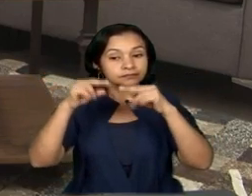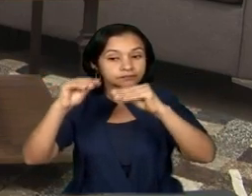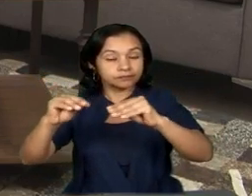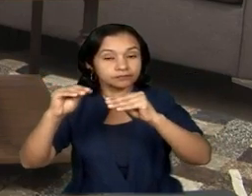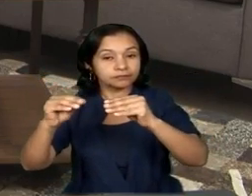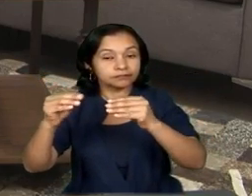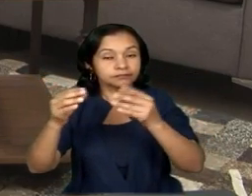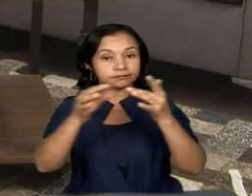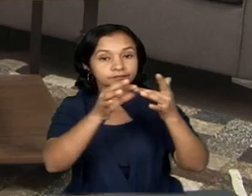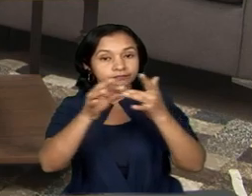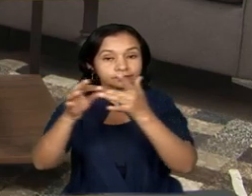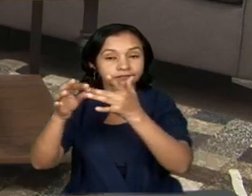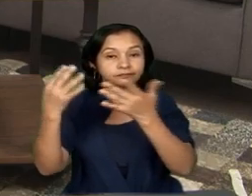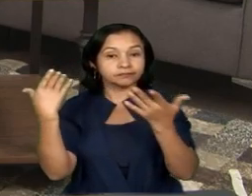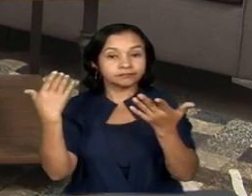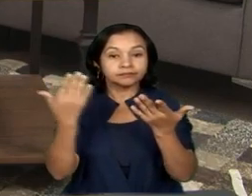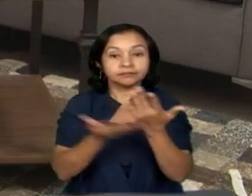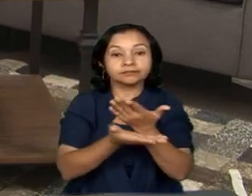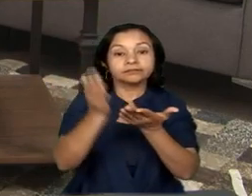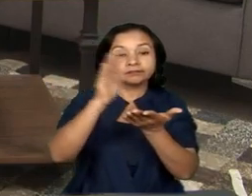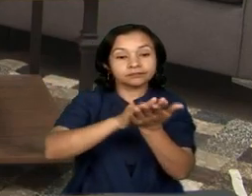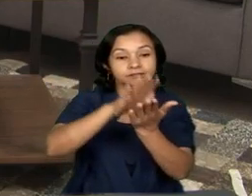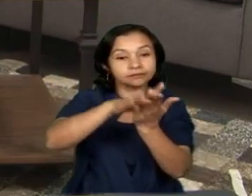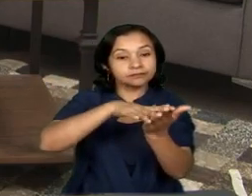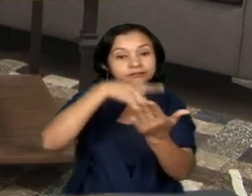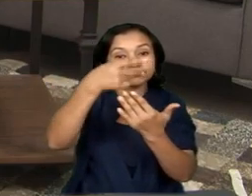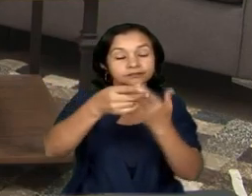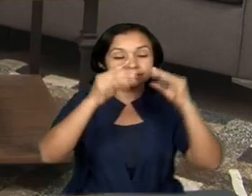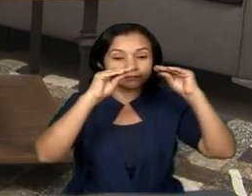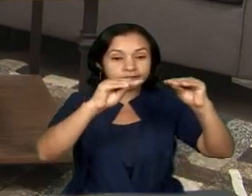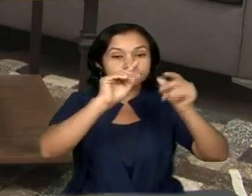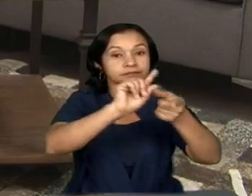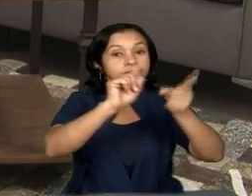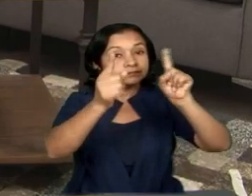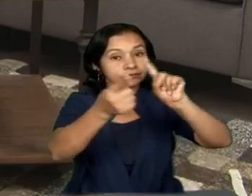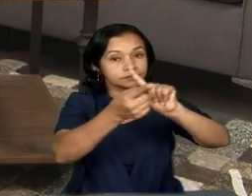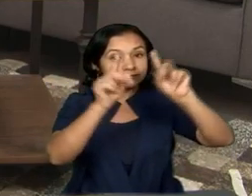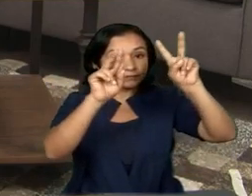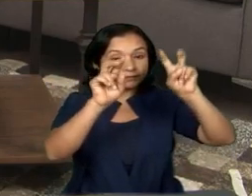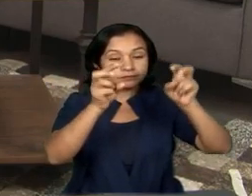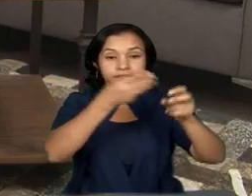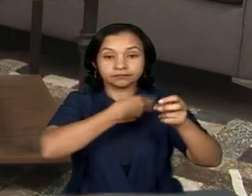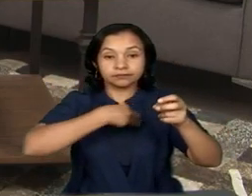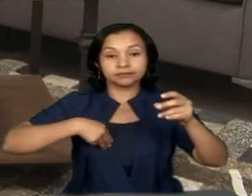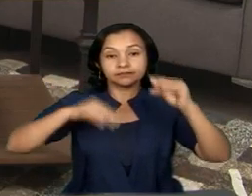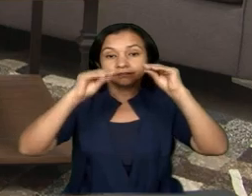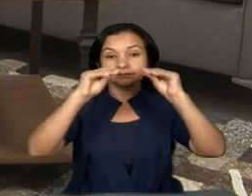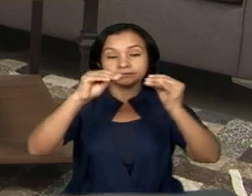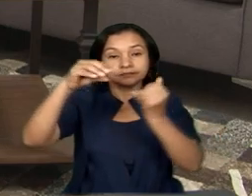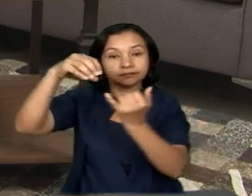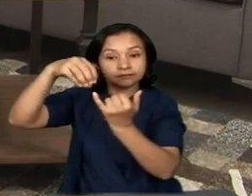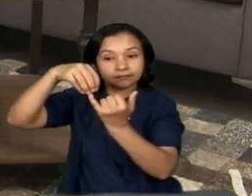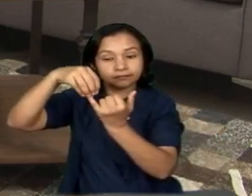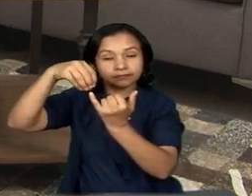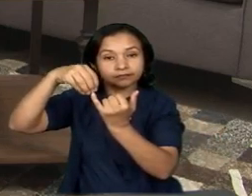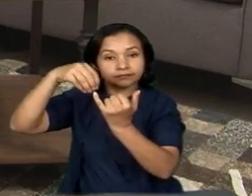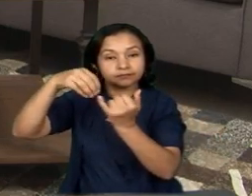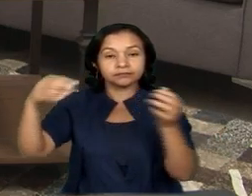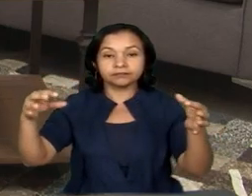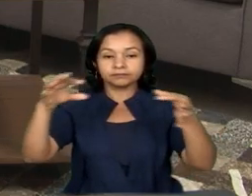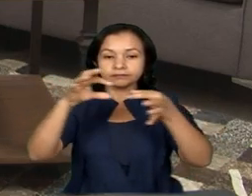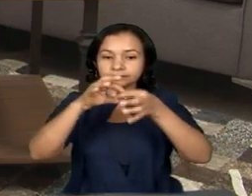en el rediseño del programa educativo, y tanto en MINET como en INATEC. Incluso se